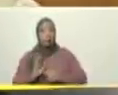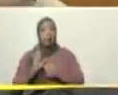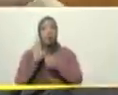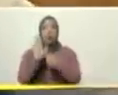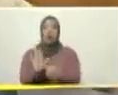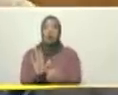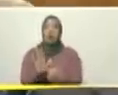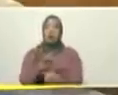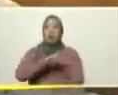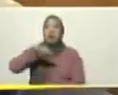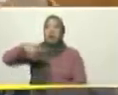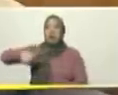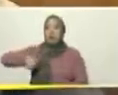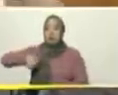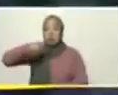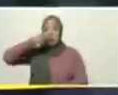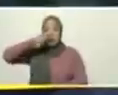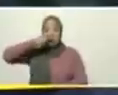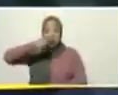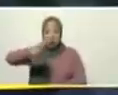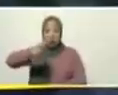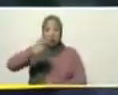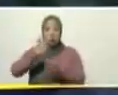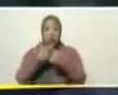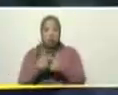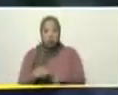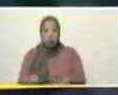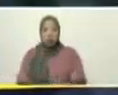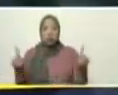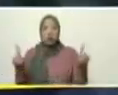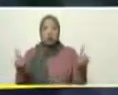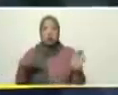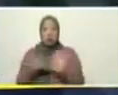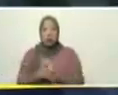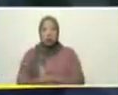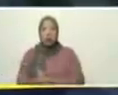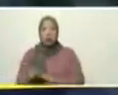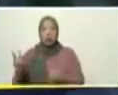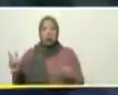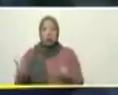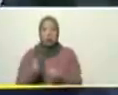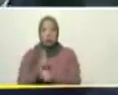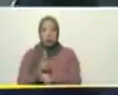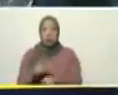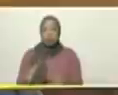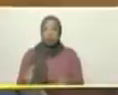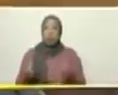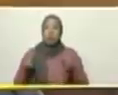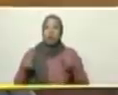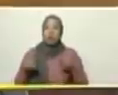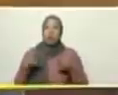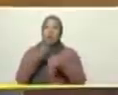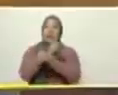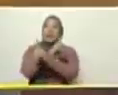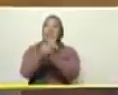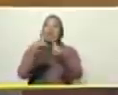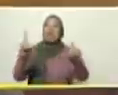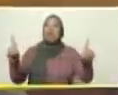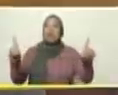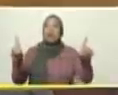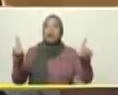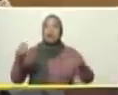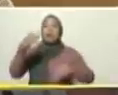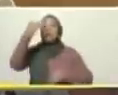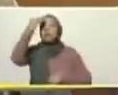que nuestra vigilancia hoy, la vigilancia de la que somos nosotros víctimas, la ejerce una democracia, no una